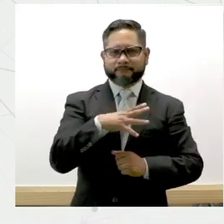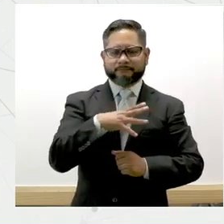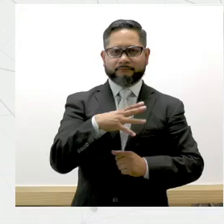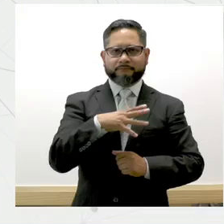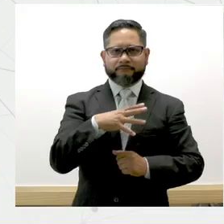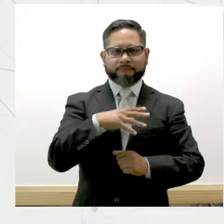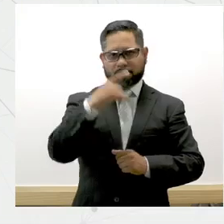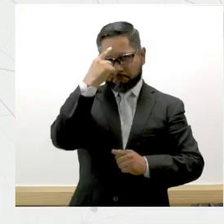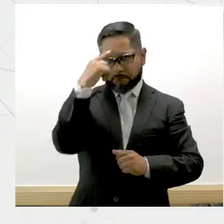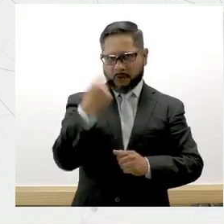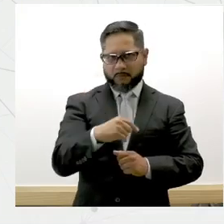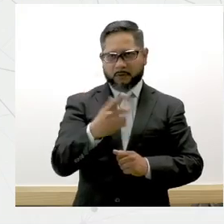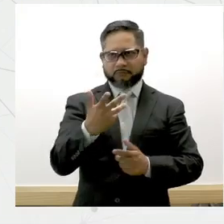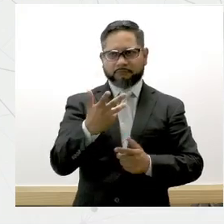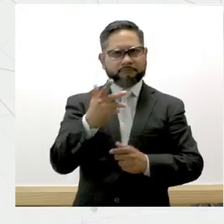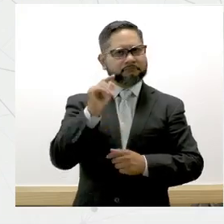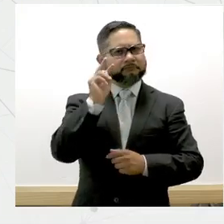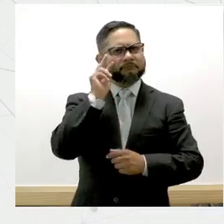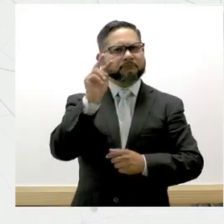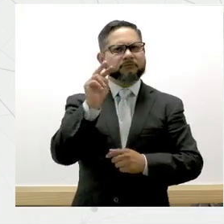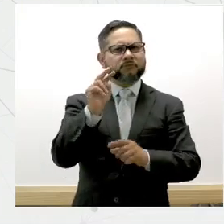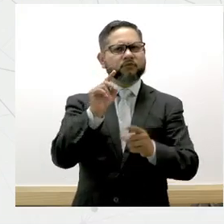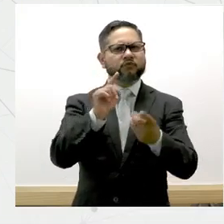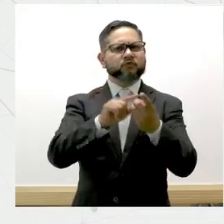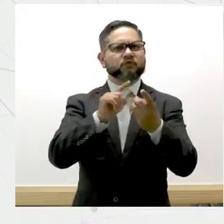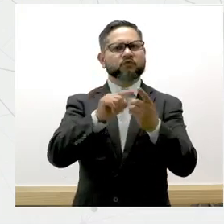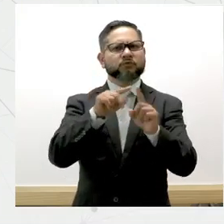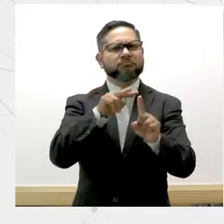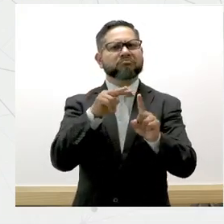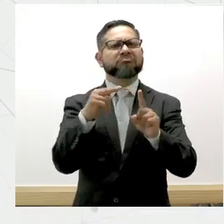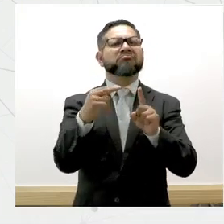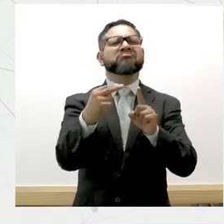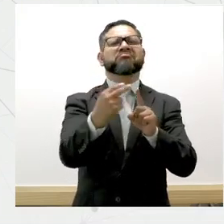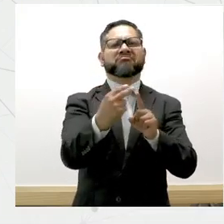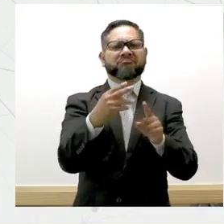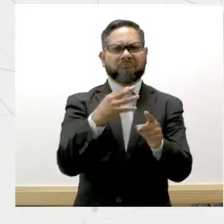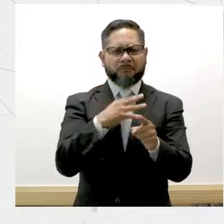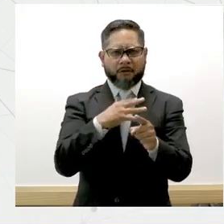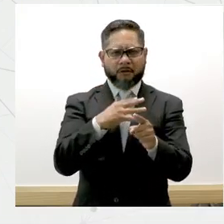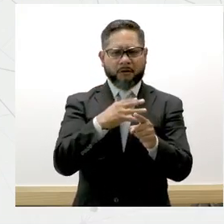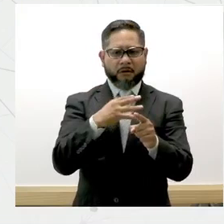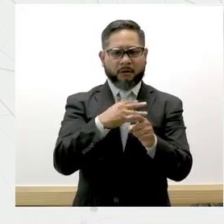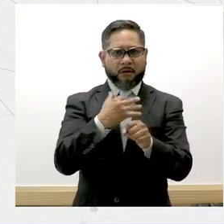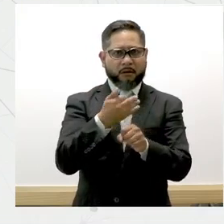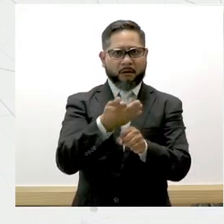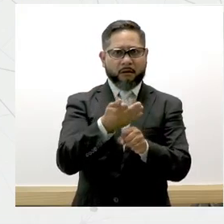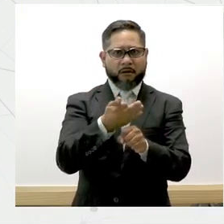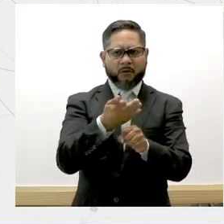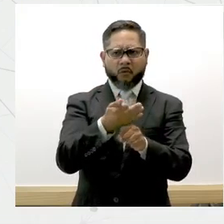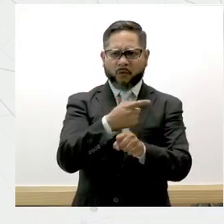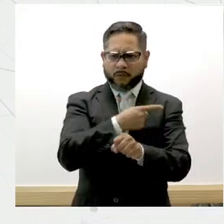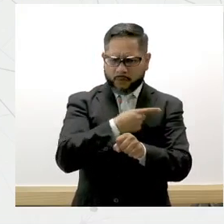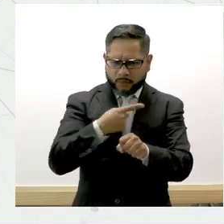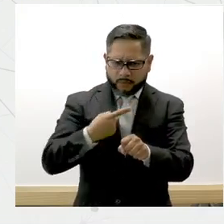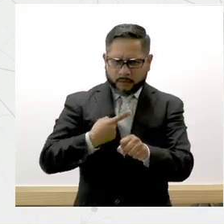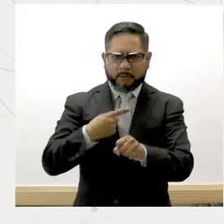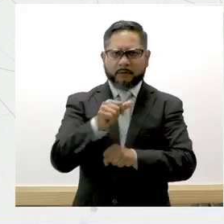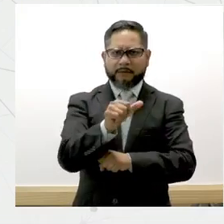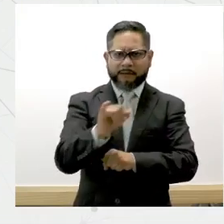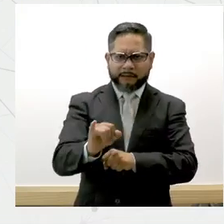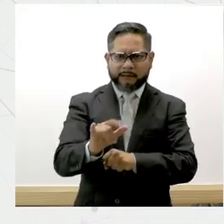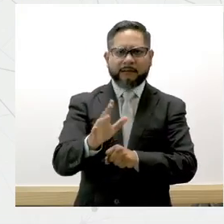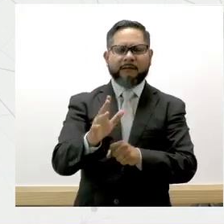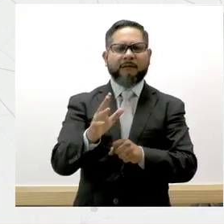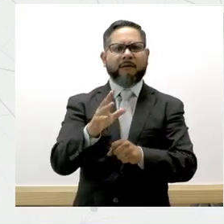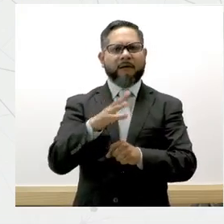ver exactamente hacia dónde podemos ir, cuáles son las posiciones en las que deberíamos de movernos, ¿no? En un estado complejo